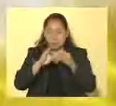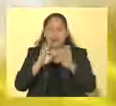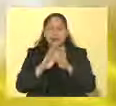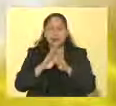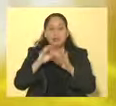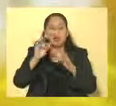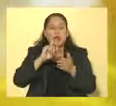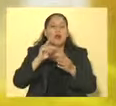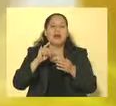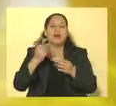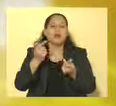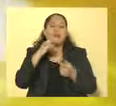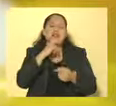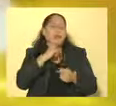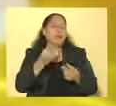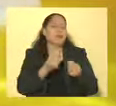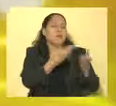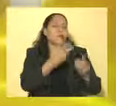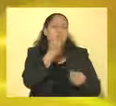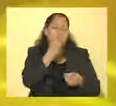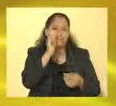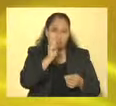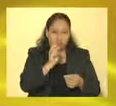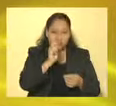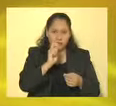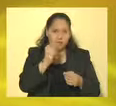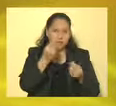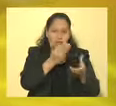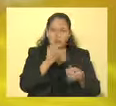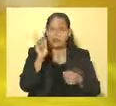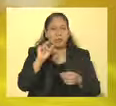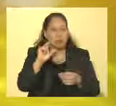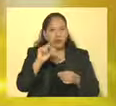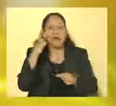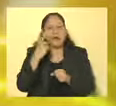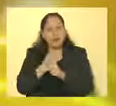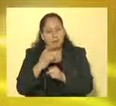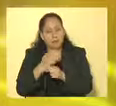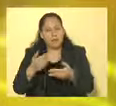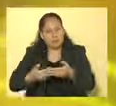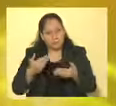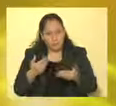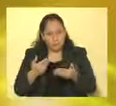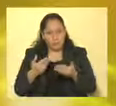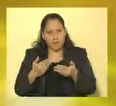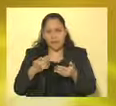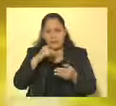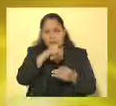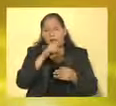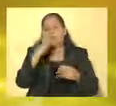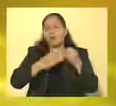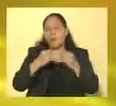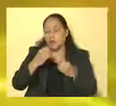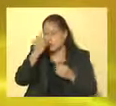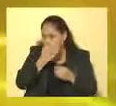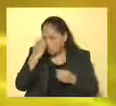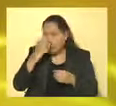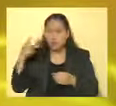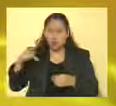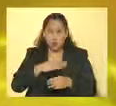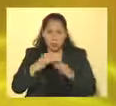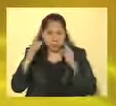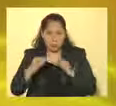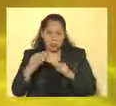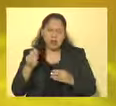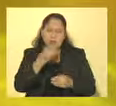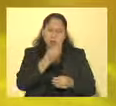recetas matemáticas, hay circunstancias que pudieran ser de procedibilidad. Hay un contexto o, ahí. O no. Correcto. He vivido